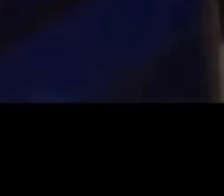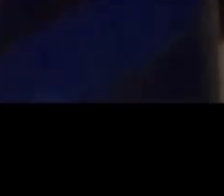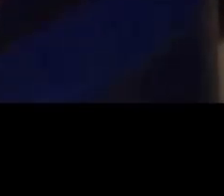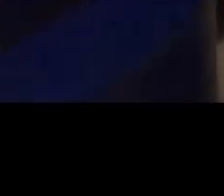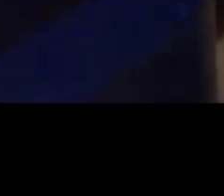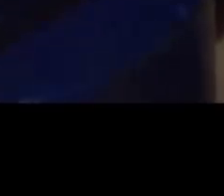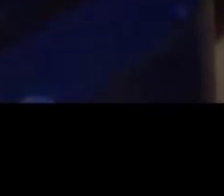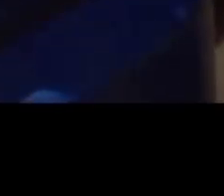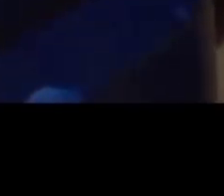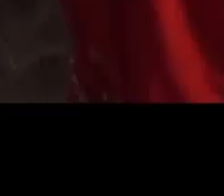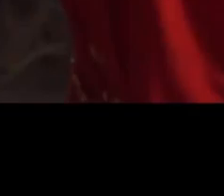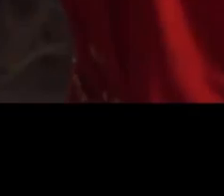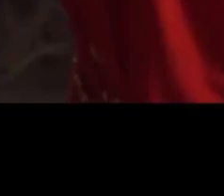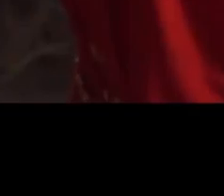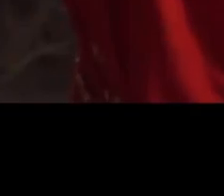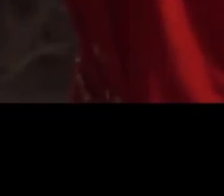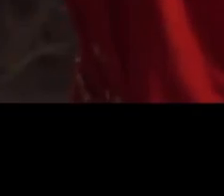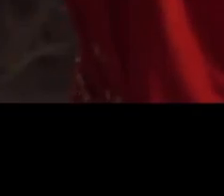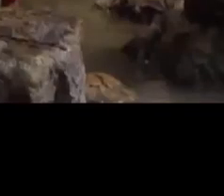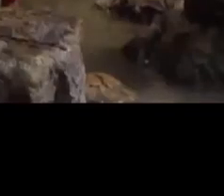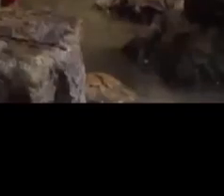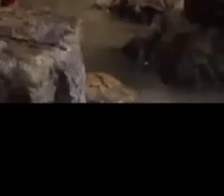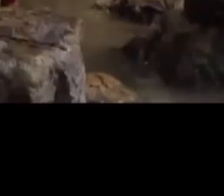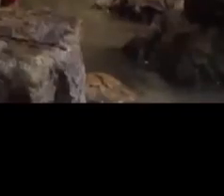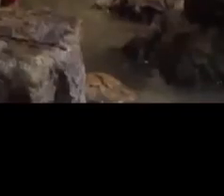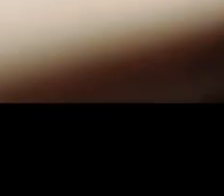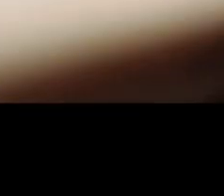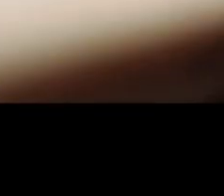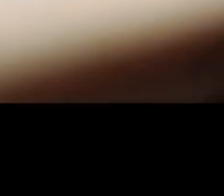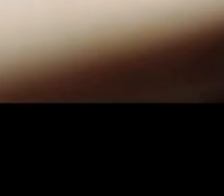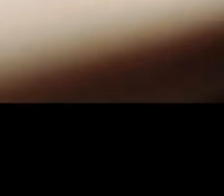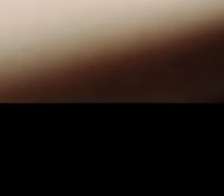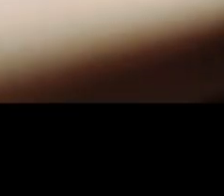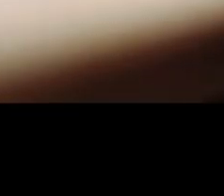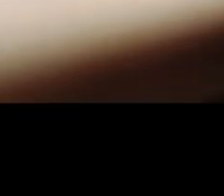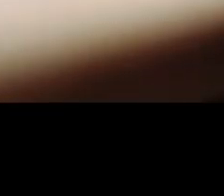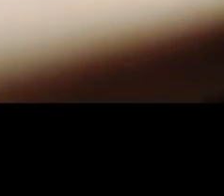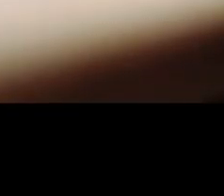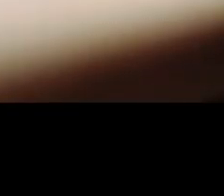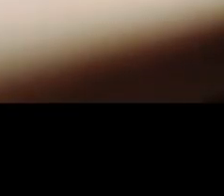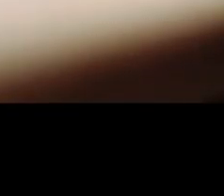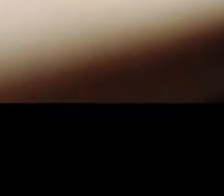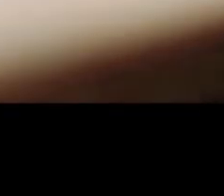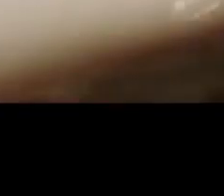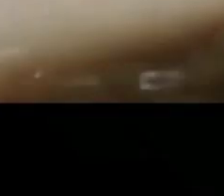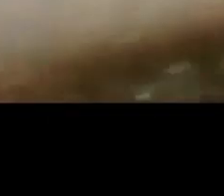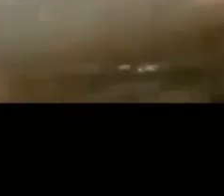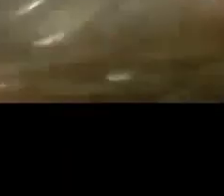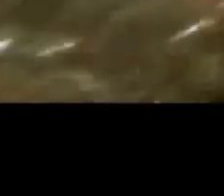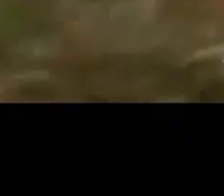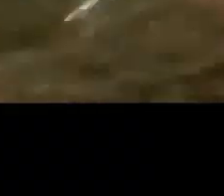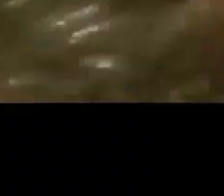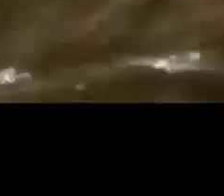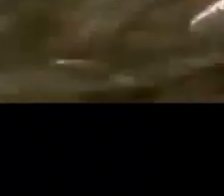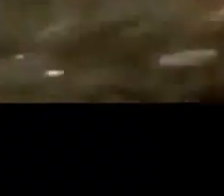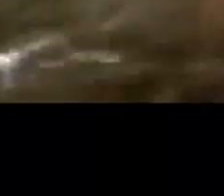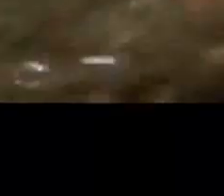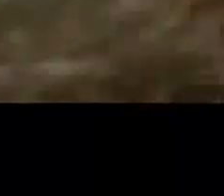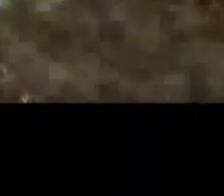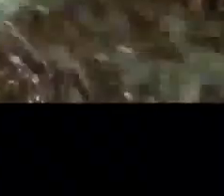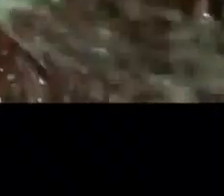Es un recurso natural valioso para nuestras vidas. No la malgastemos. Cuidemos nuestras